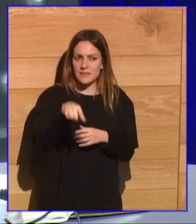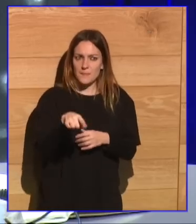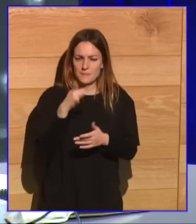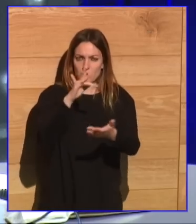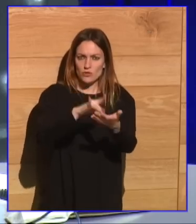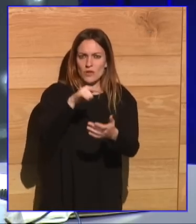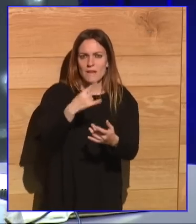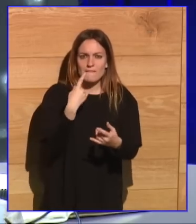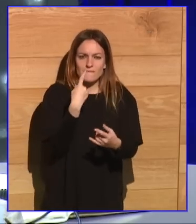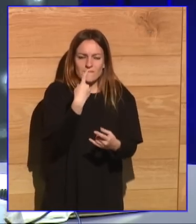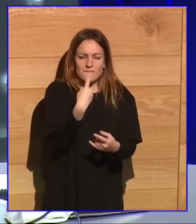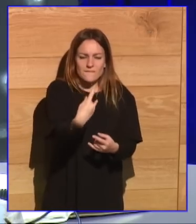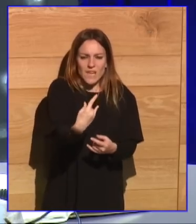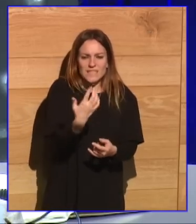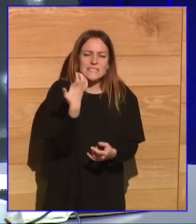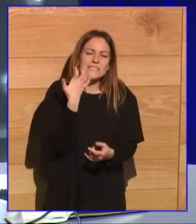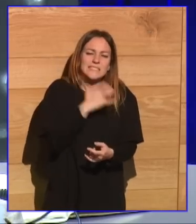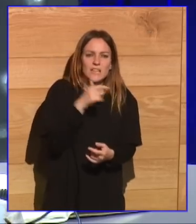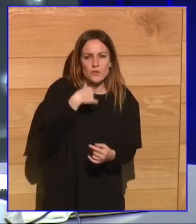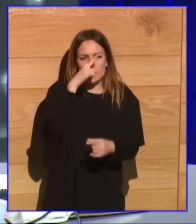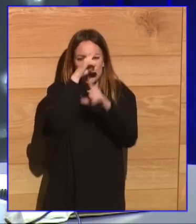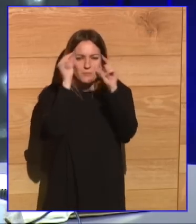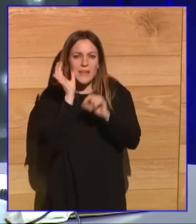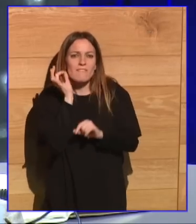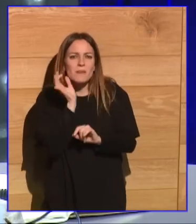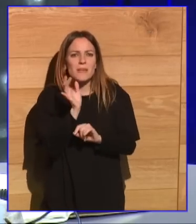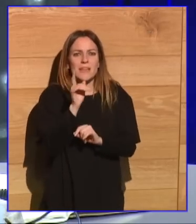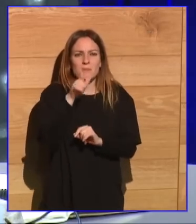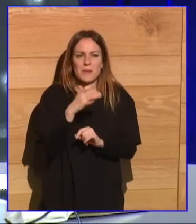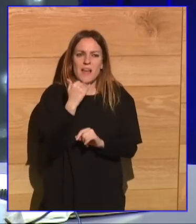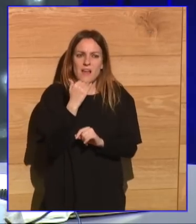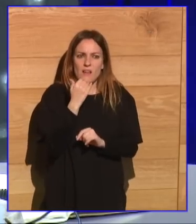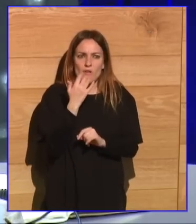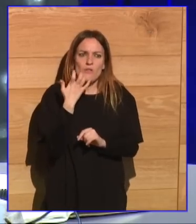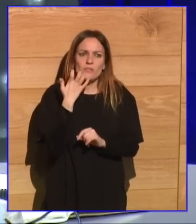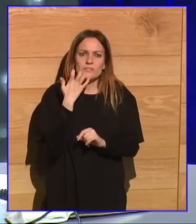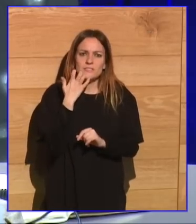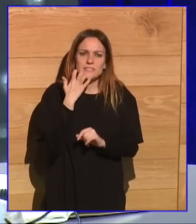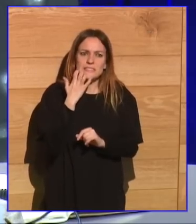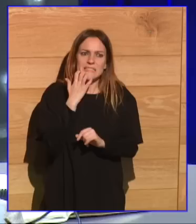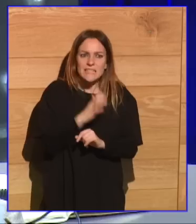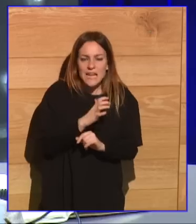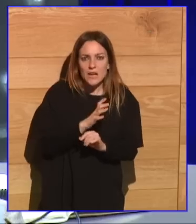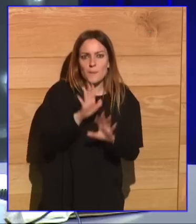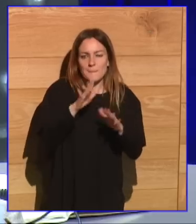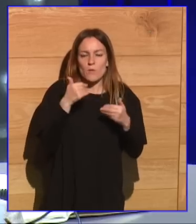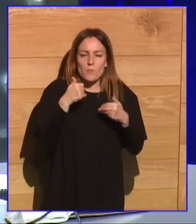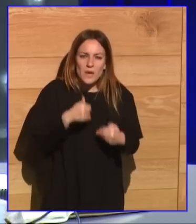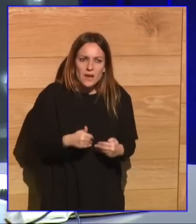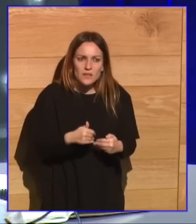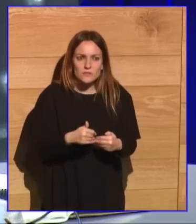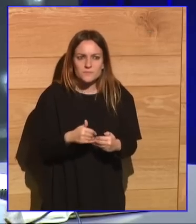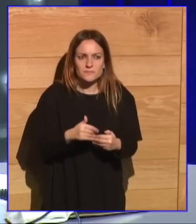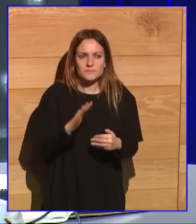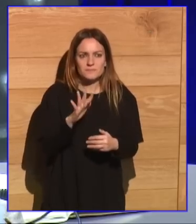si es enamoramiento o ese acercamiento con la enfermera, que también resulta extrañamente sórdido y a la vez enormemente humano y a